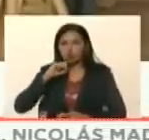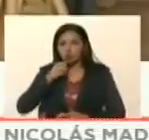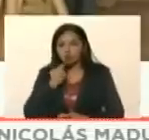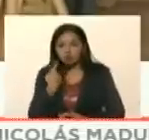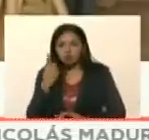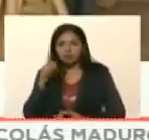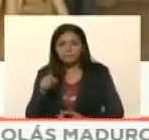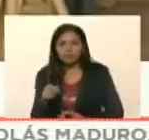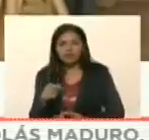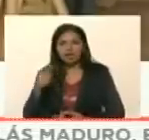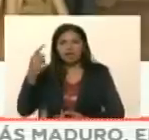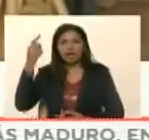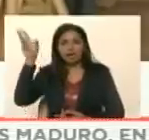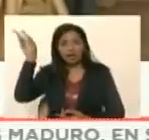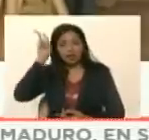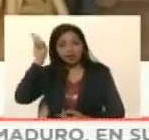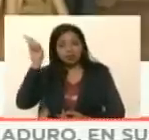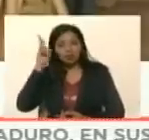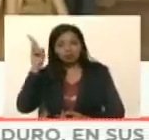indios,